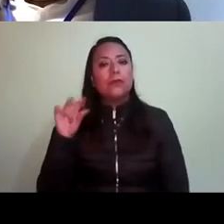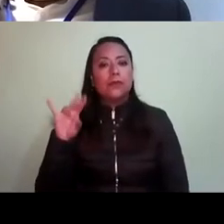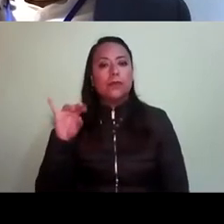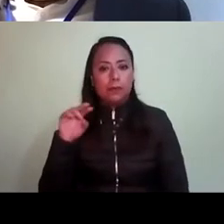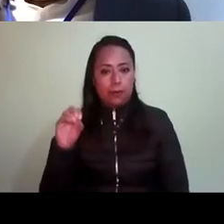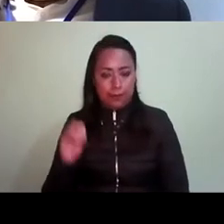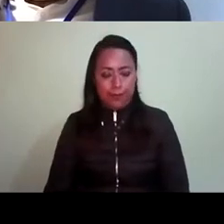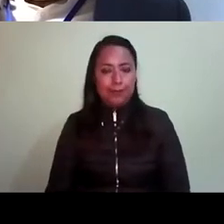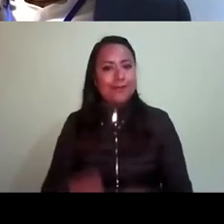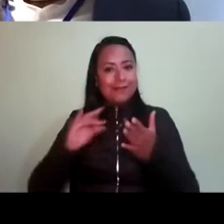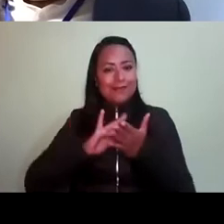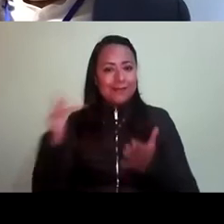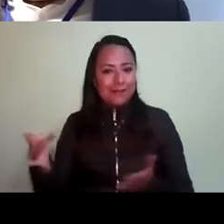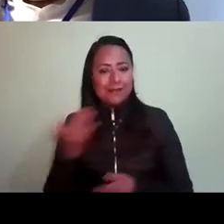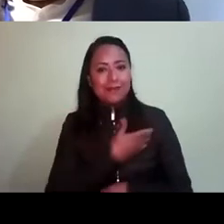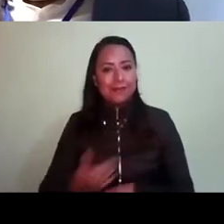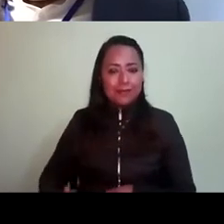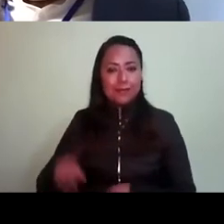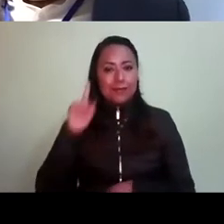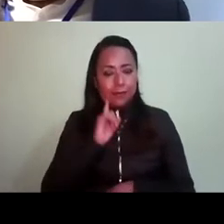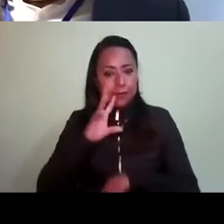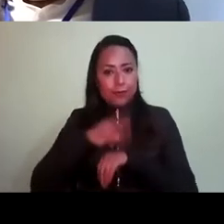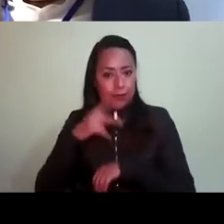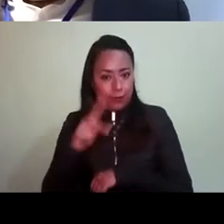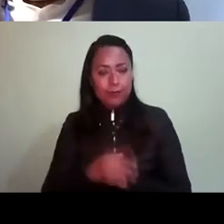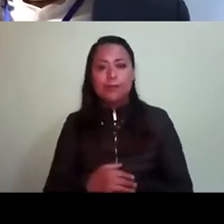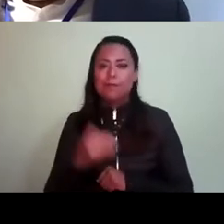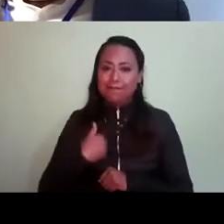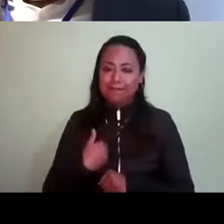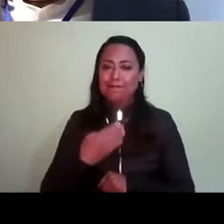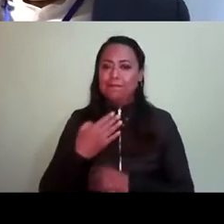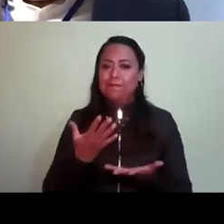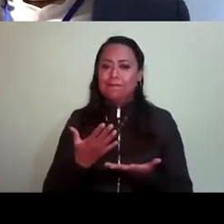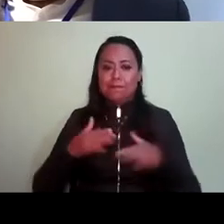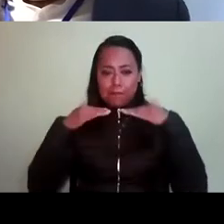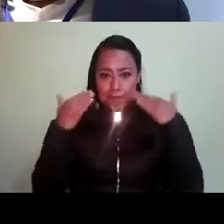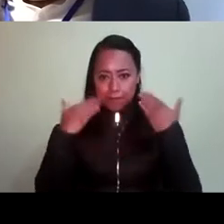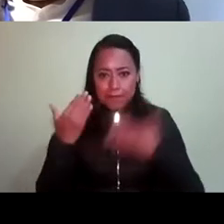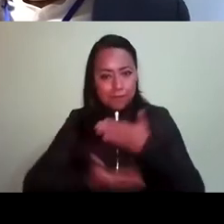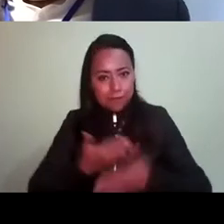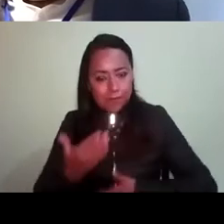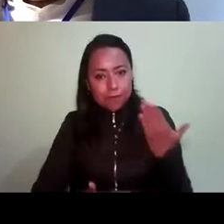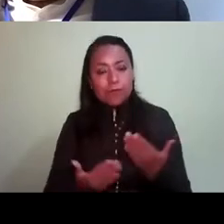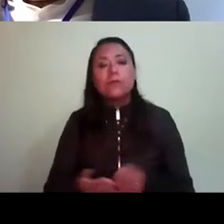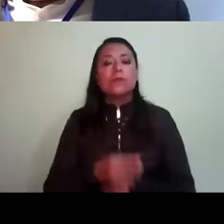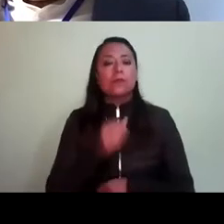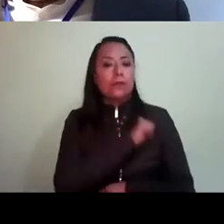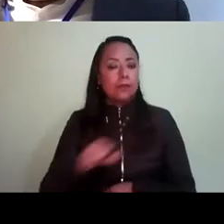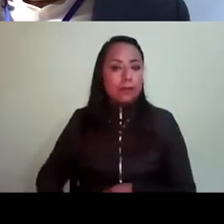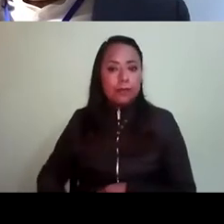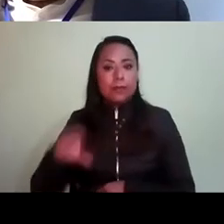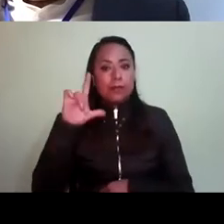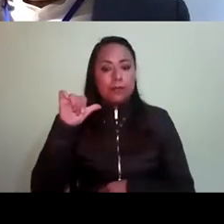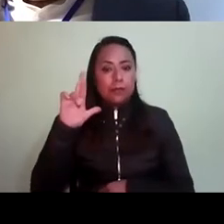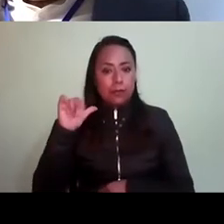Muchas gracias, presidenta. Con su permiso, doy la más cordial bienvenida a la alcaldesa Clara Brugada.